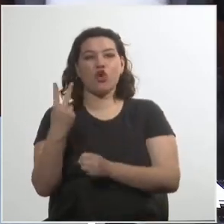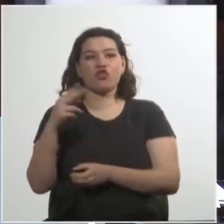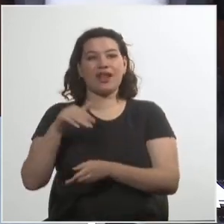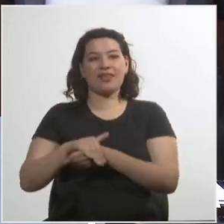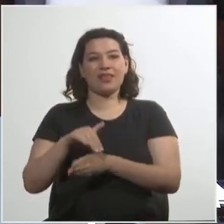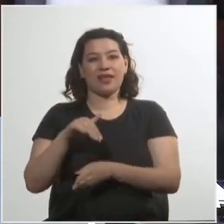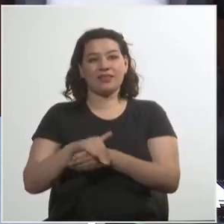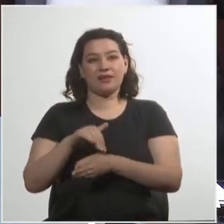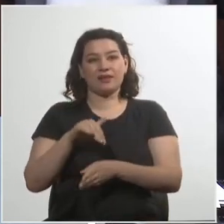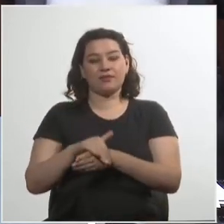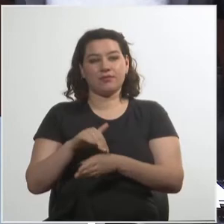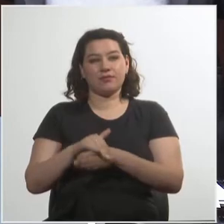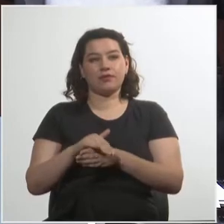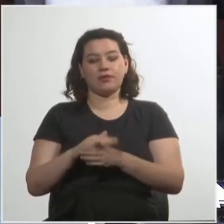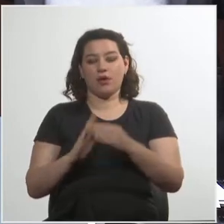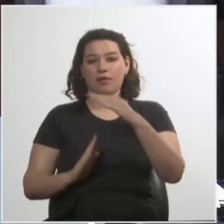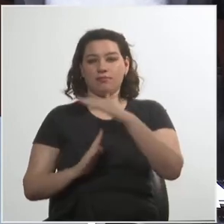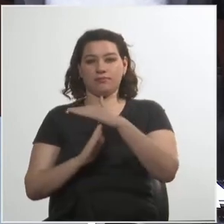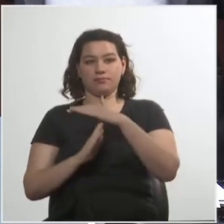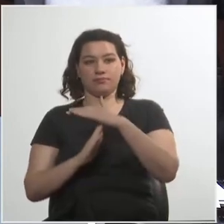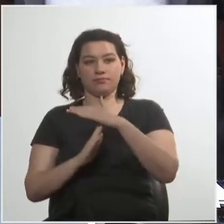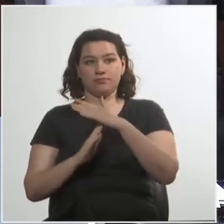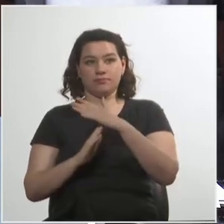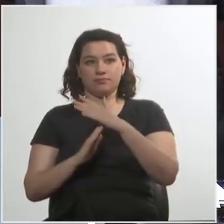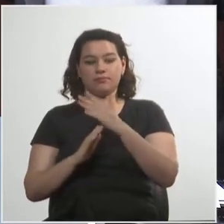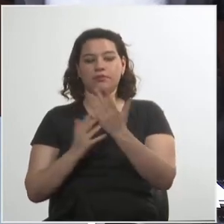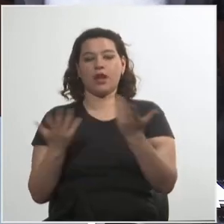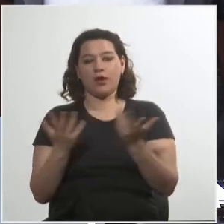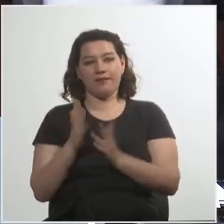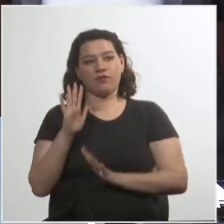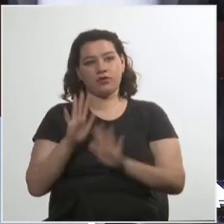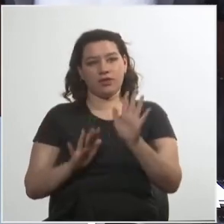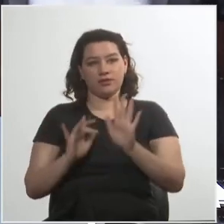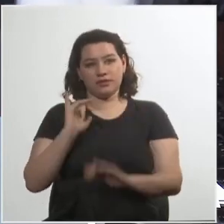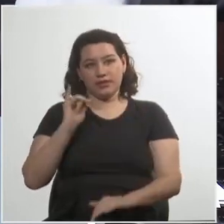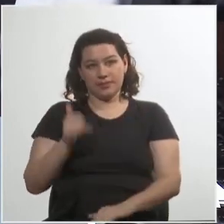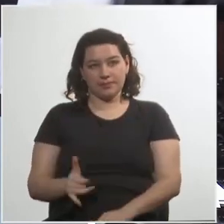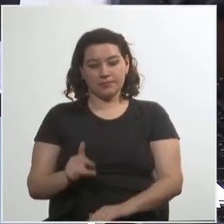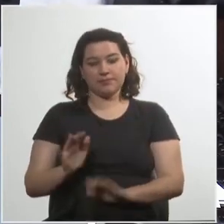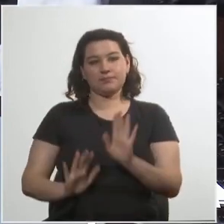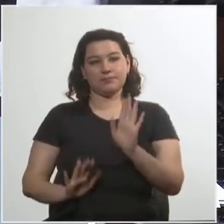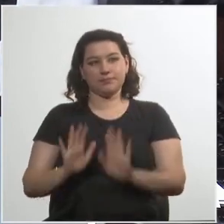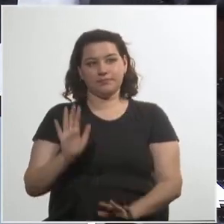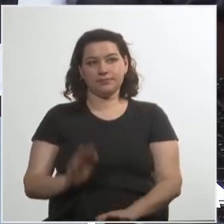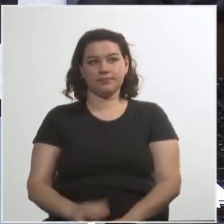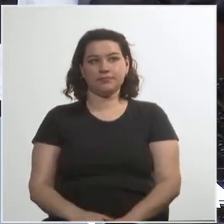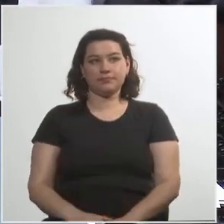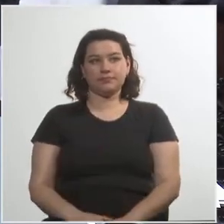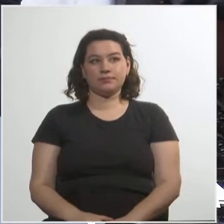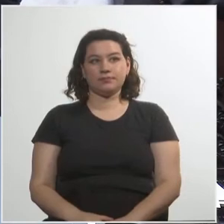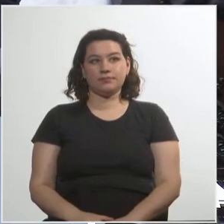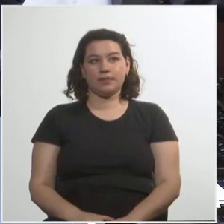horas entraríamos en cuarto intermedio procedemos a votar por la afirmativa